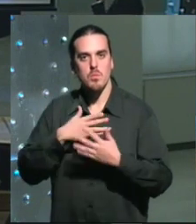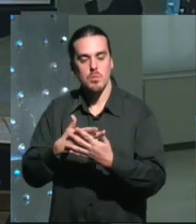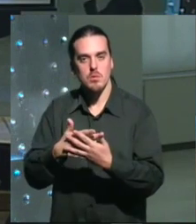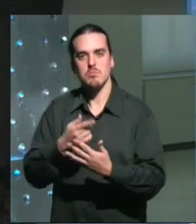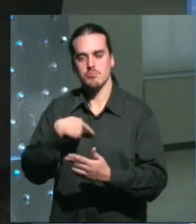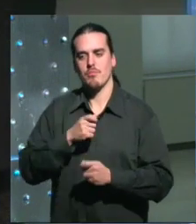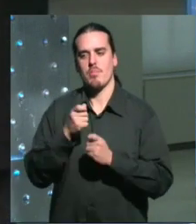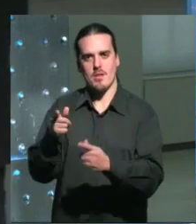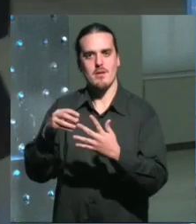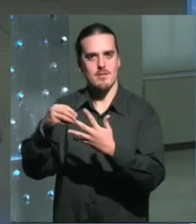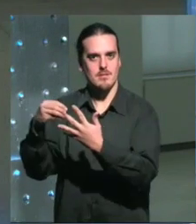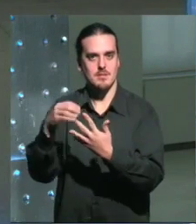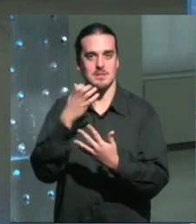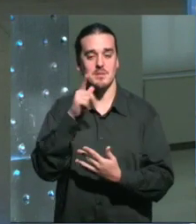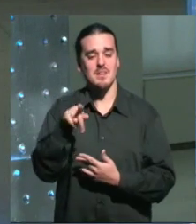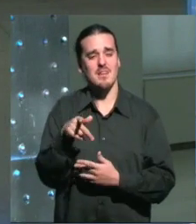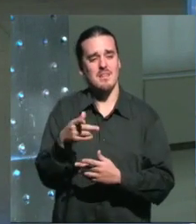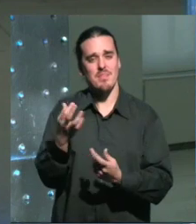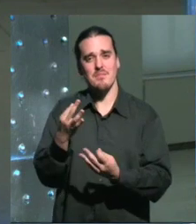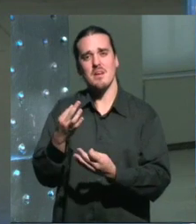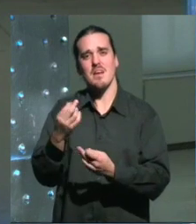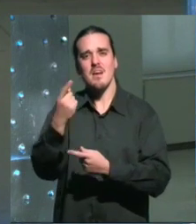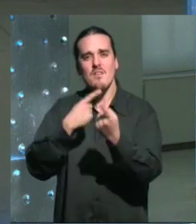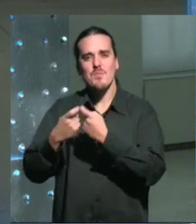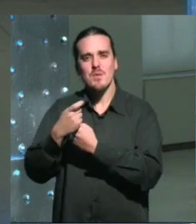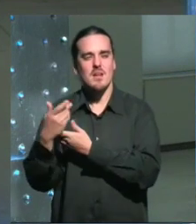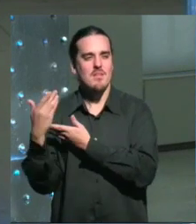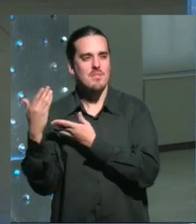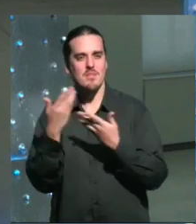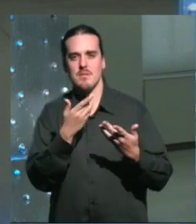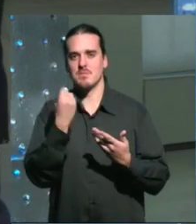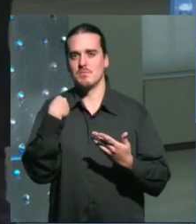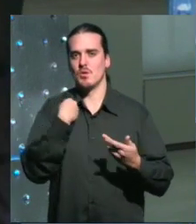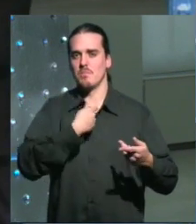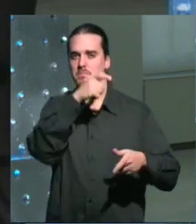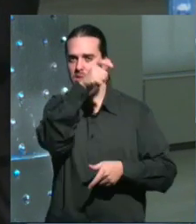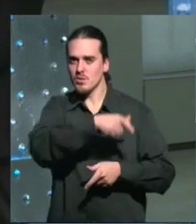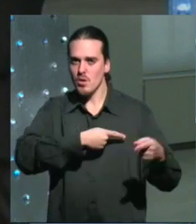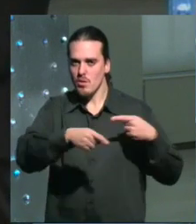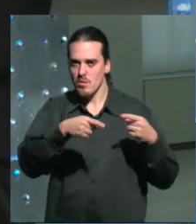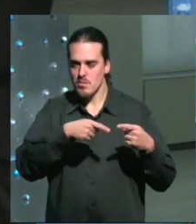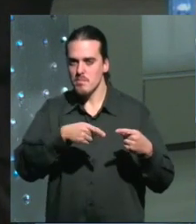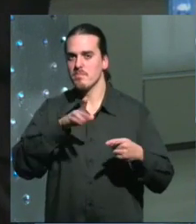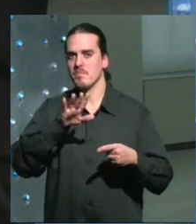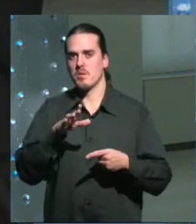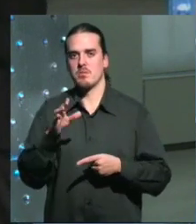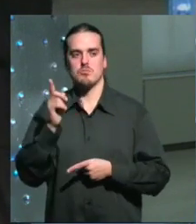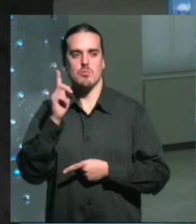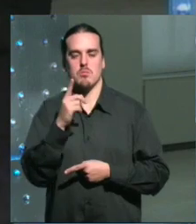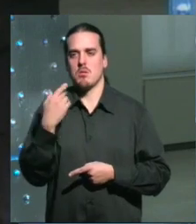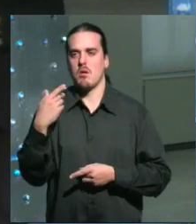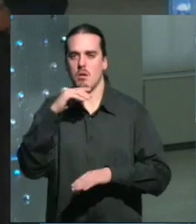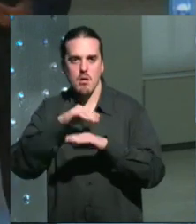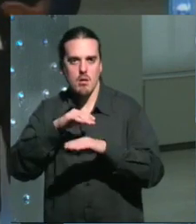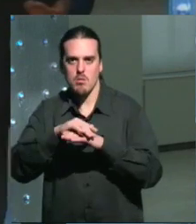no obedecen al coordinador. Le reportan la información y los resultados. reclutan a sus propios voluntarios y los capacitan